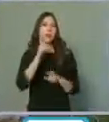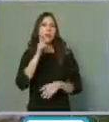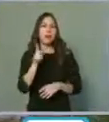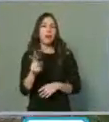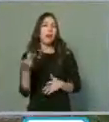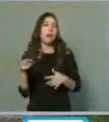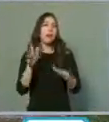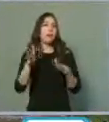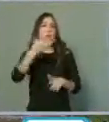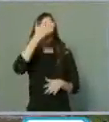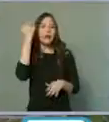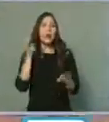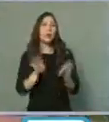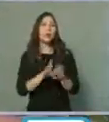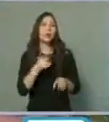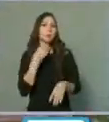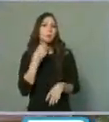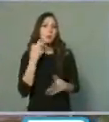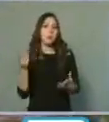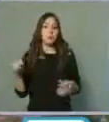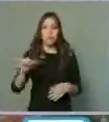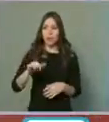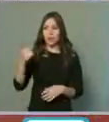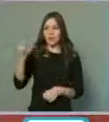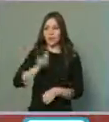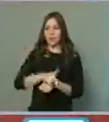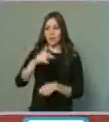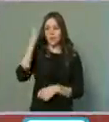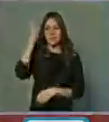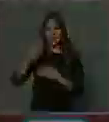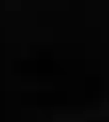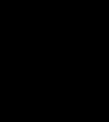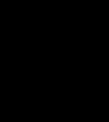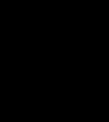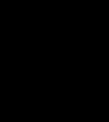muchas veces cómo funciona. Además, es tu cumpleaños hoy. Muchas felicidades. Muchas gracias. Estas mañanitas tan